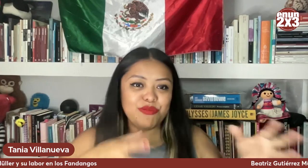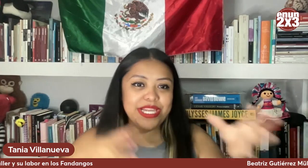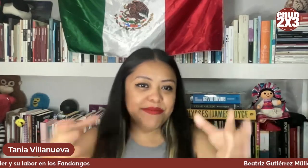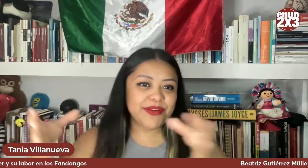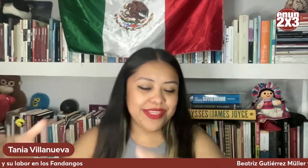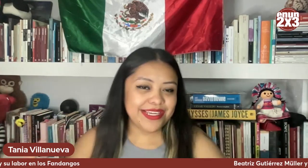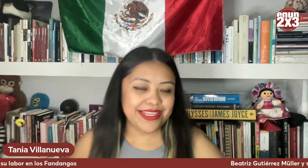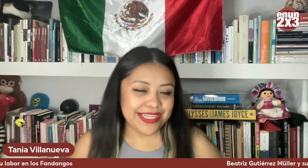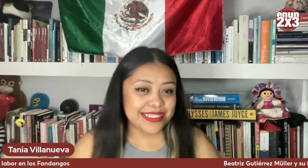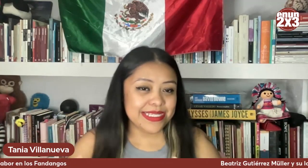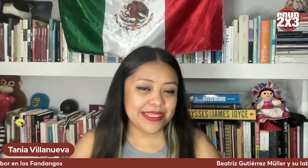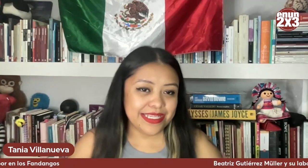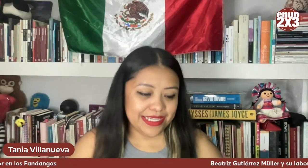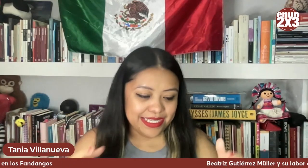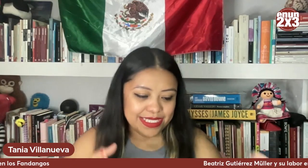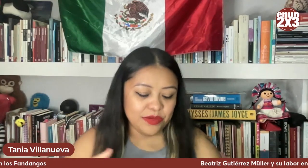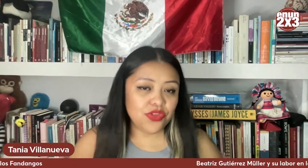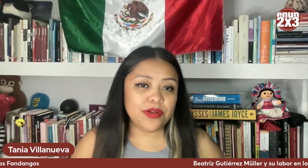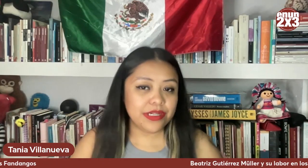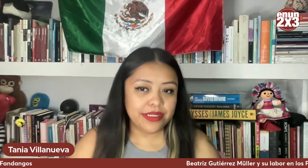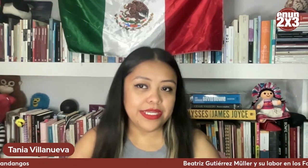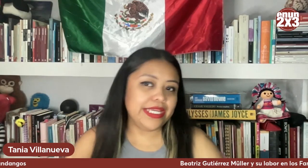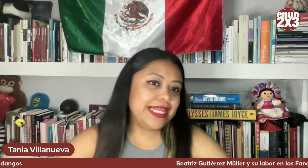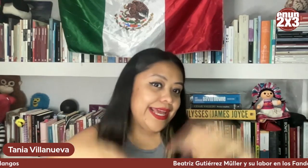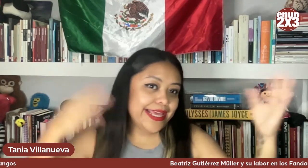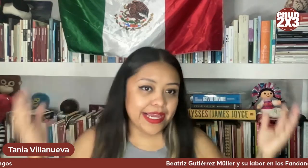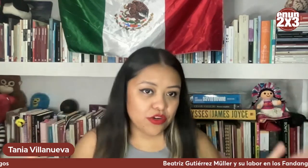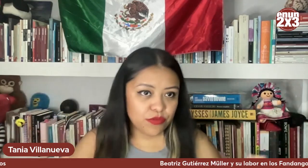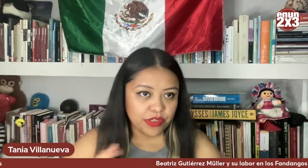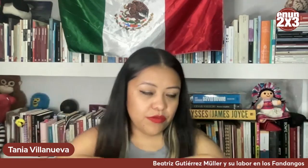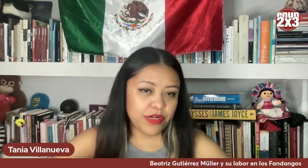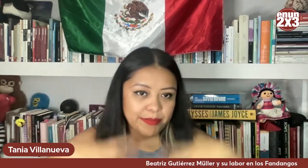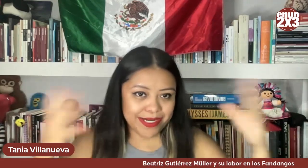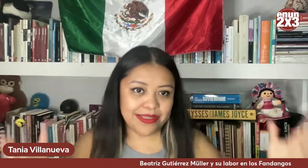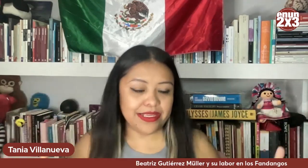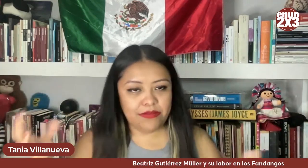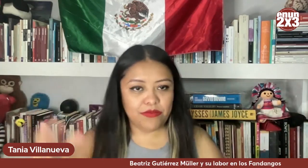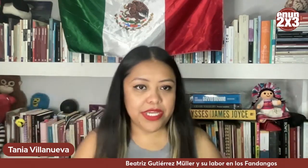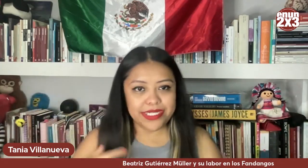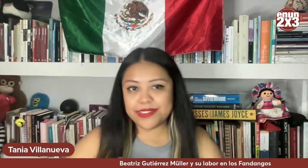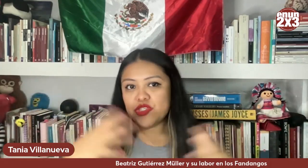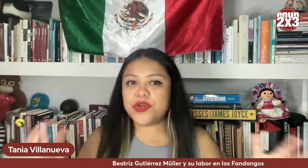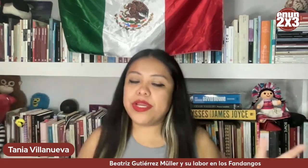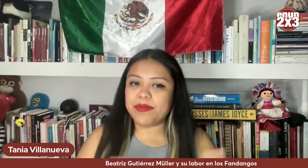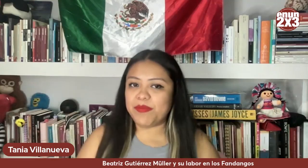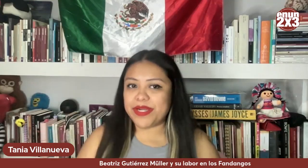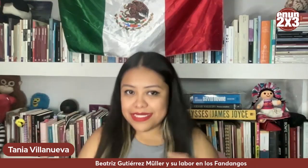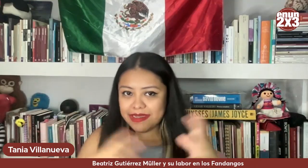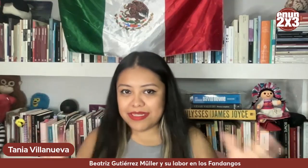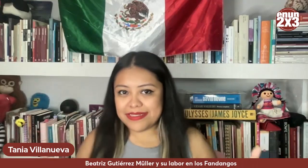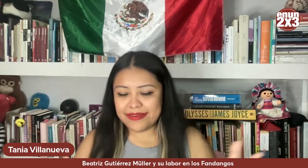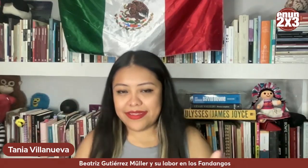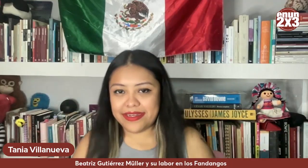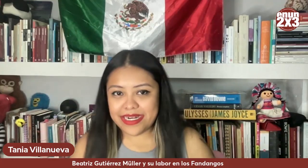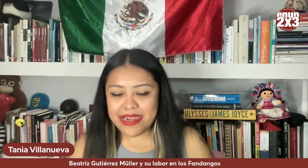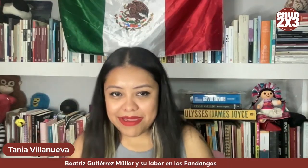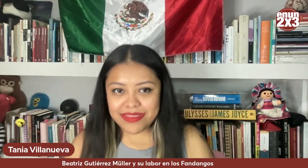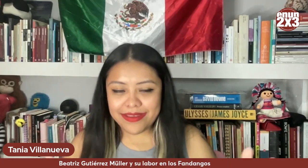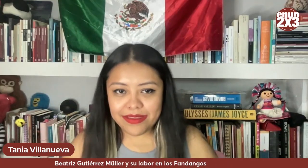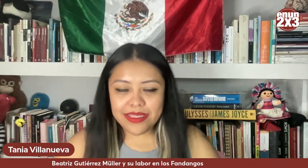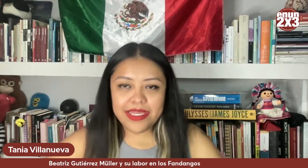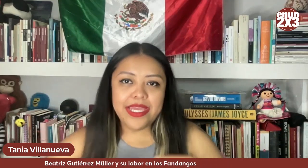les daba un libro de ese autor y leían una parte, un ejercicio que me parece